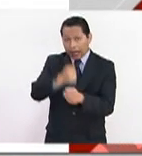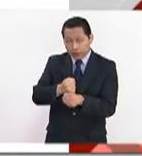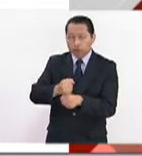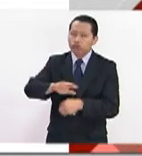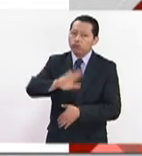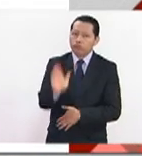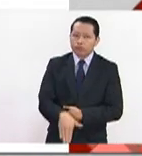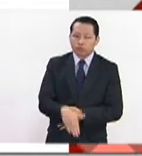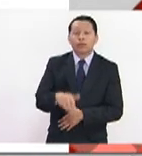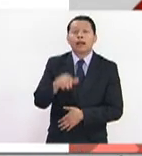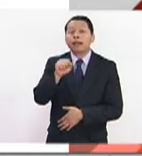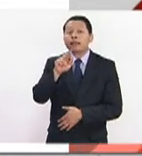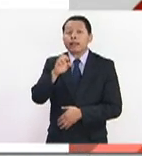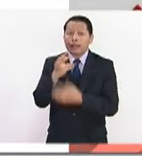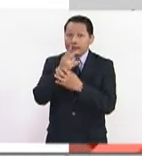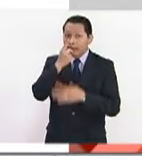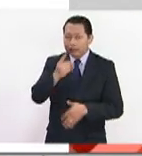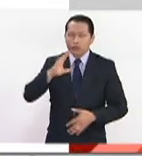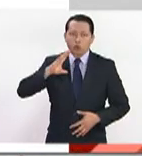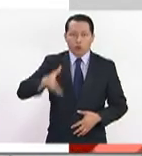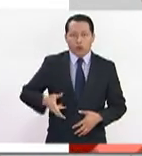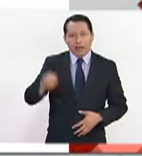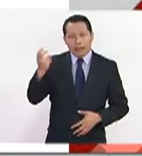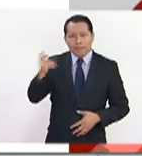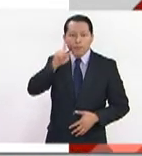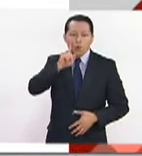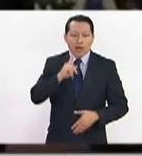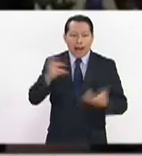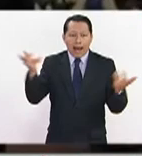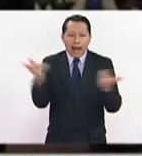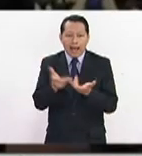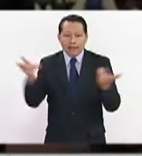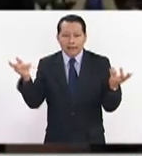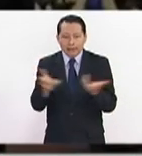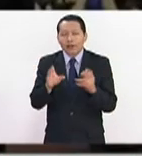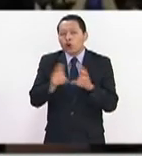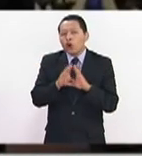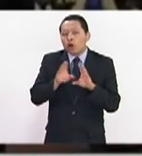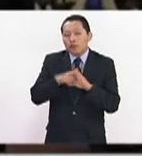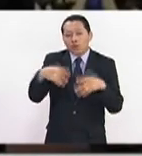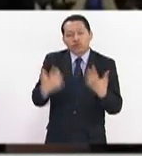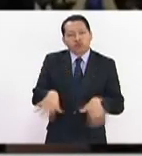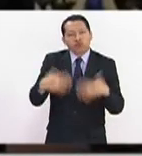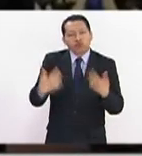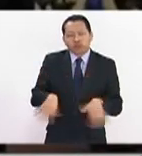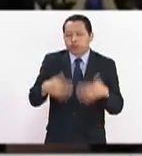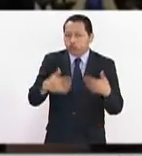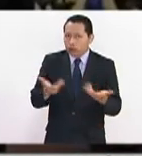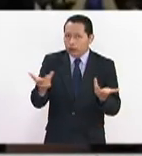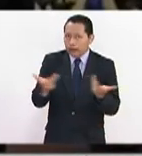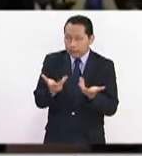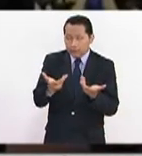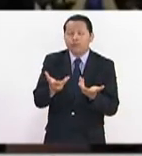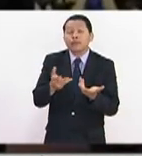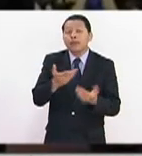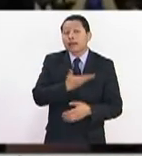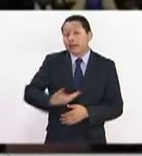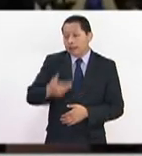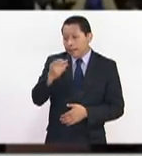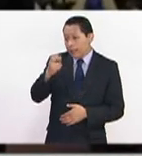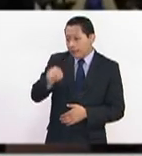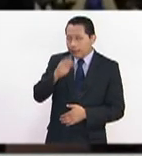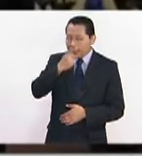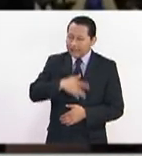La Cancillería se dijo orgullosa del papel que desempeñó Green Macías como funcionaria mexicana ante el mundo. El presidente Enrique Peña